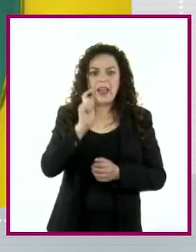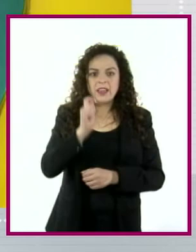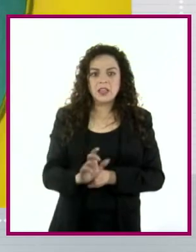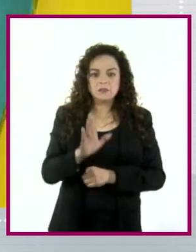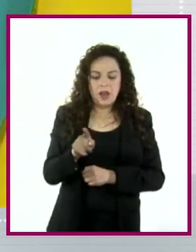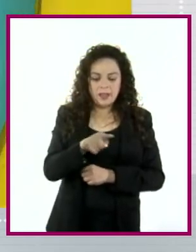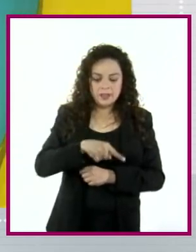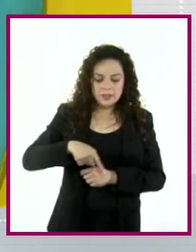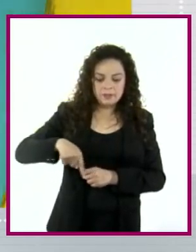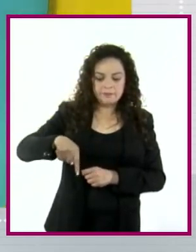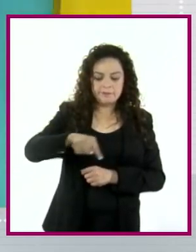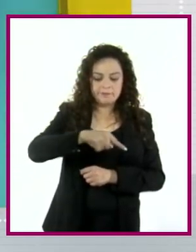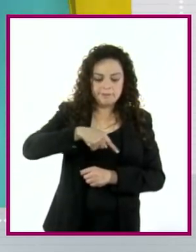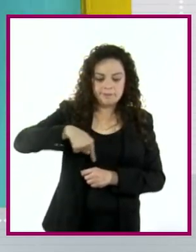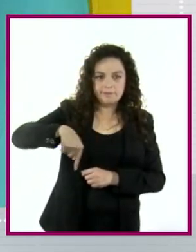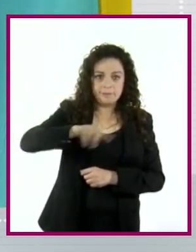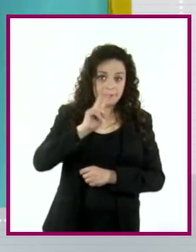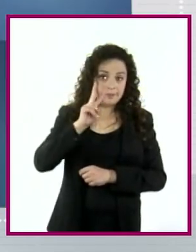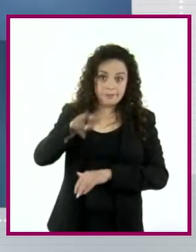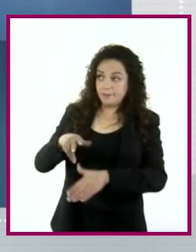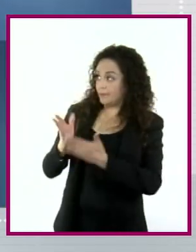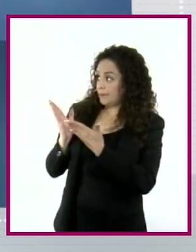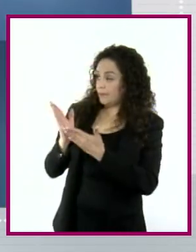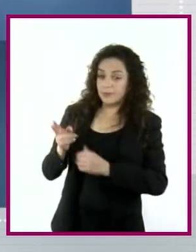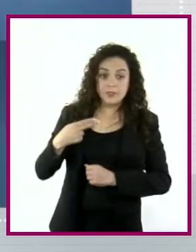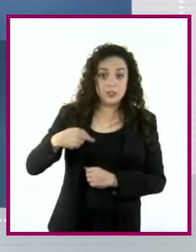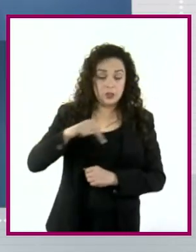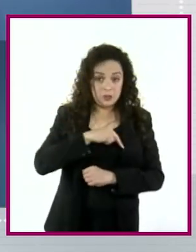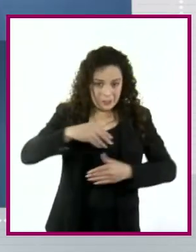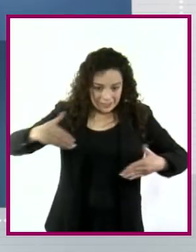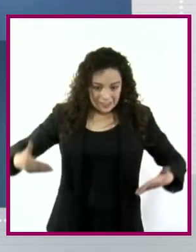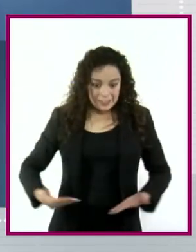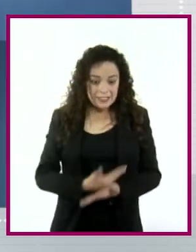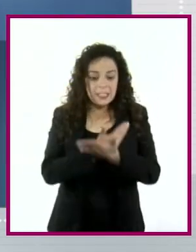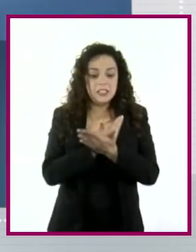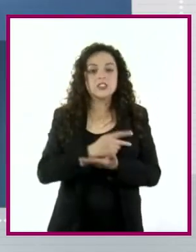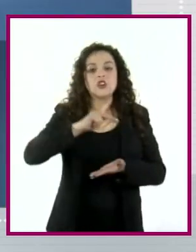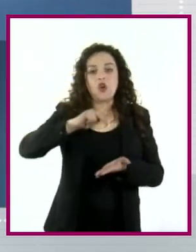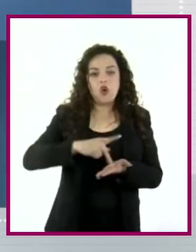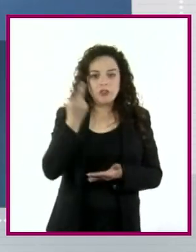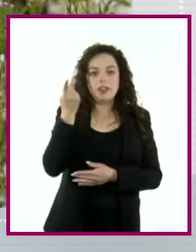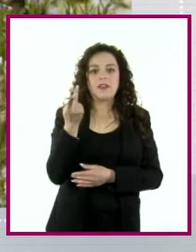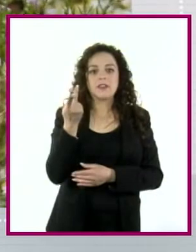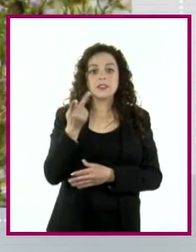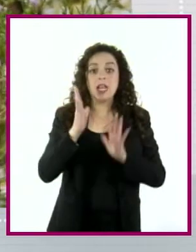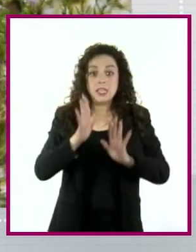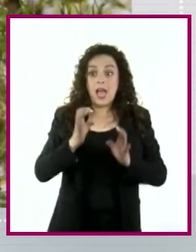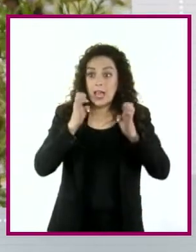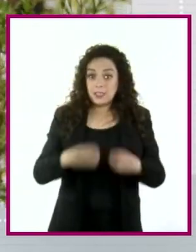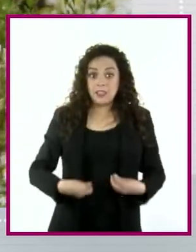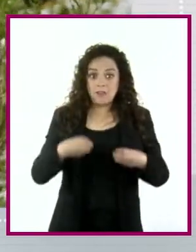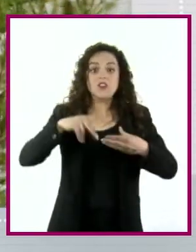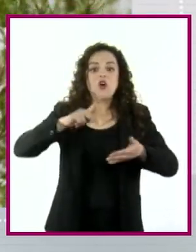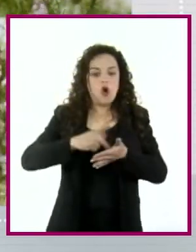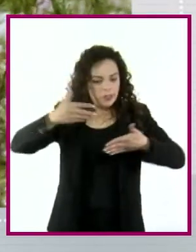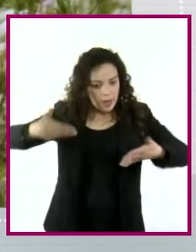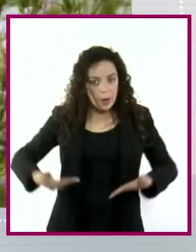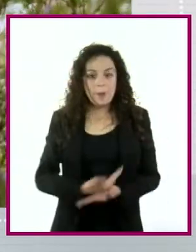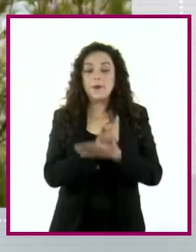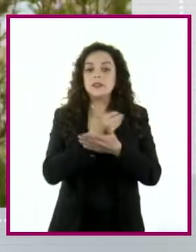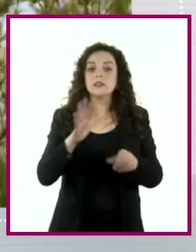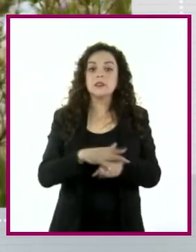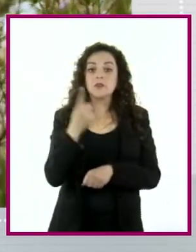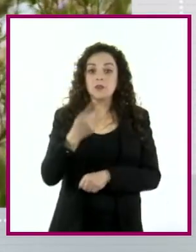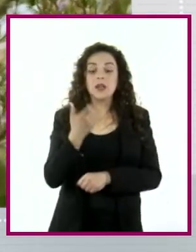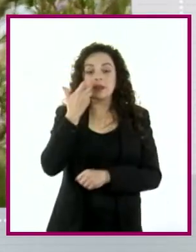espiral. Pero las personas trans hemos nacido una vez más, aún en vida. Cuando decidimos transitar